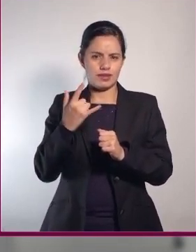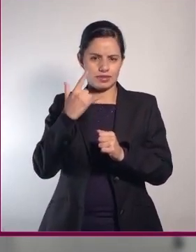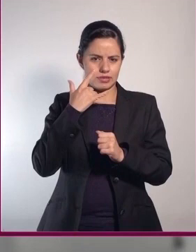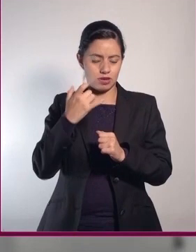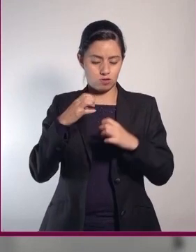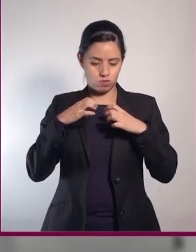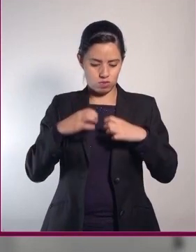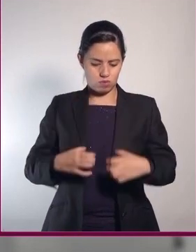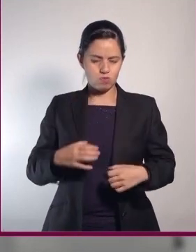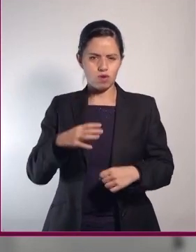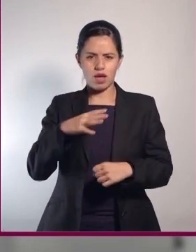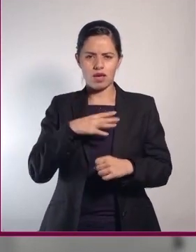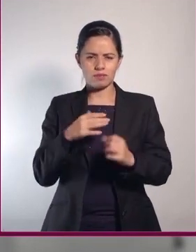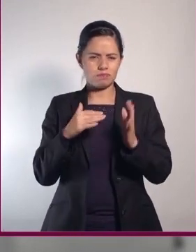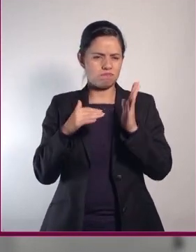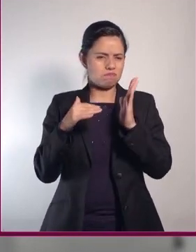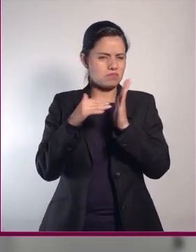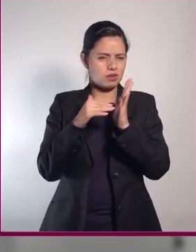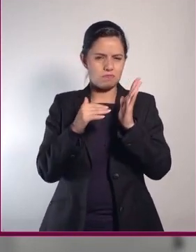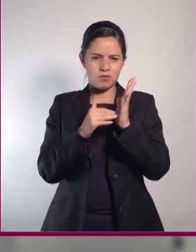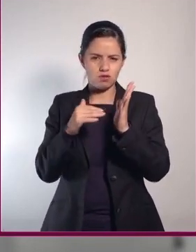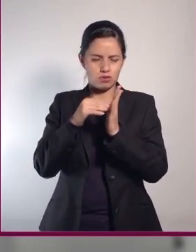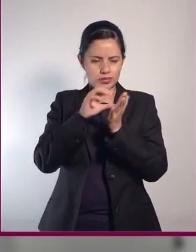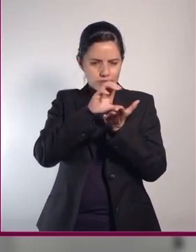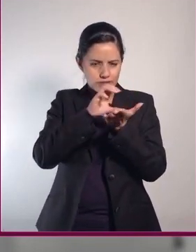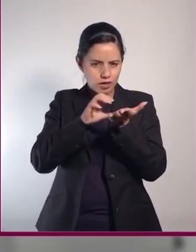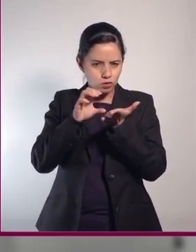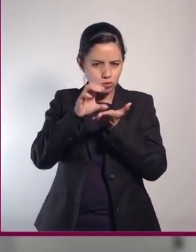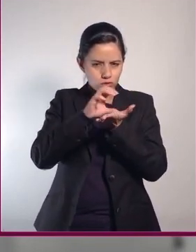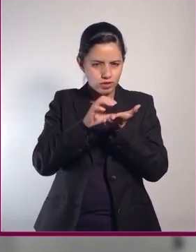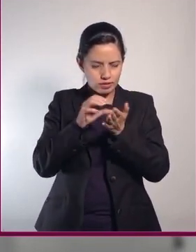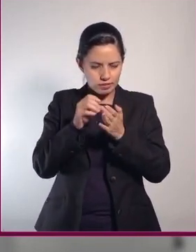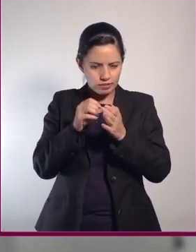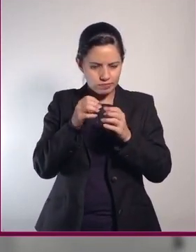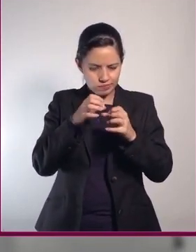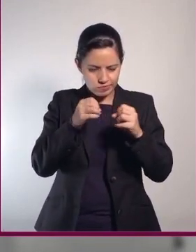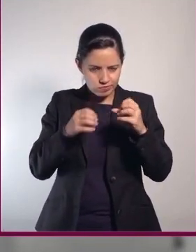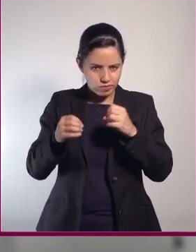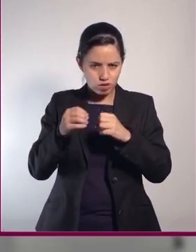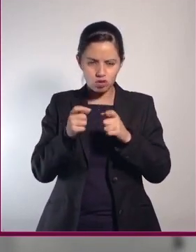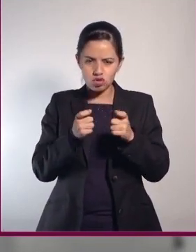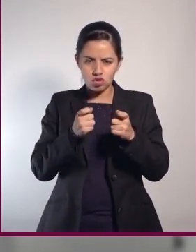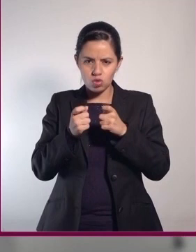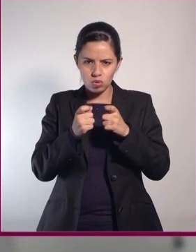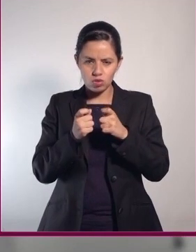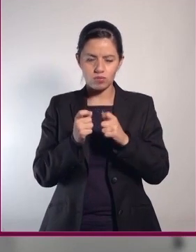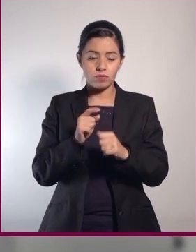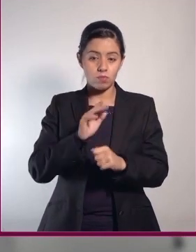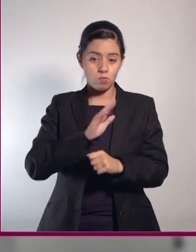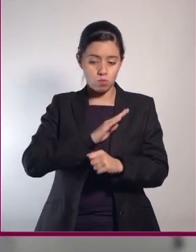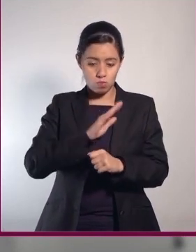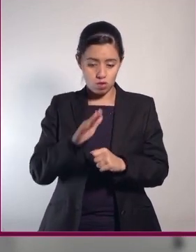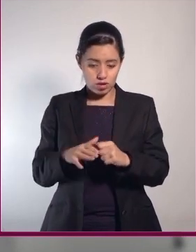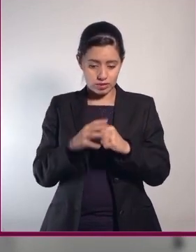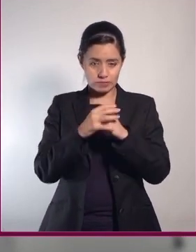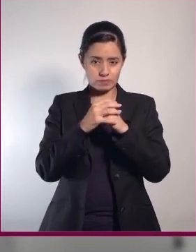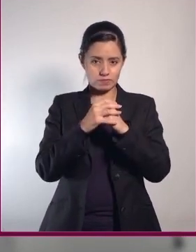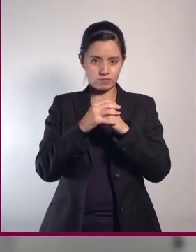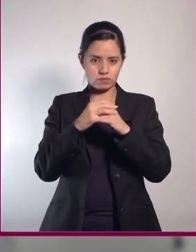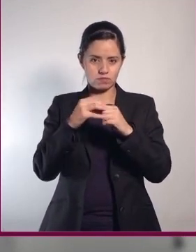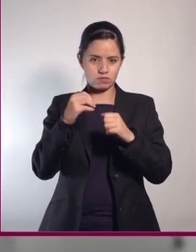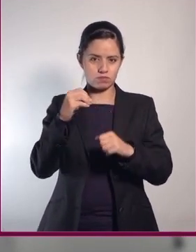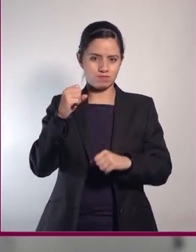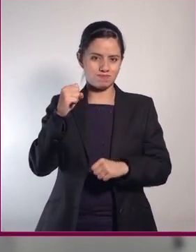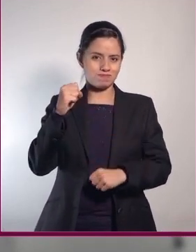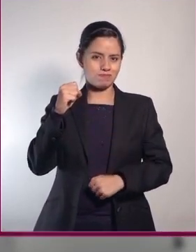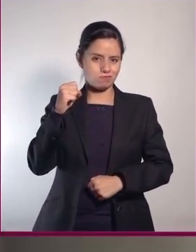de millones de células que en condiciones normales se autorregulan y cuando mueren, su lugar es ocupado por